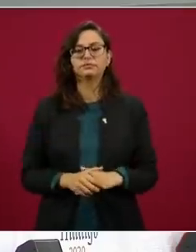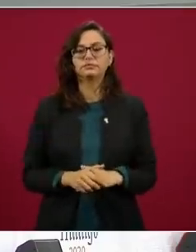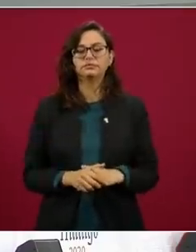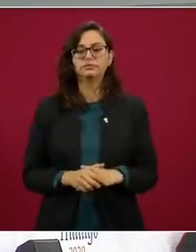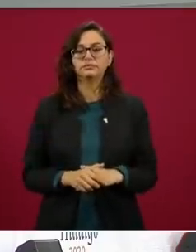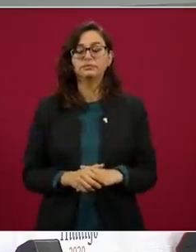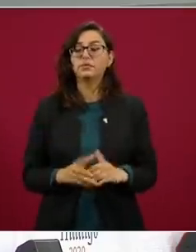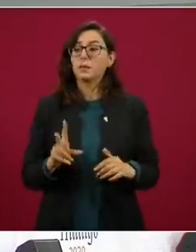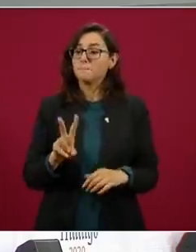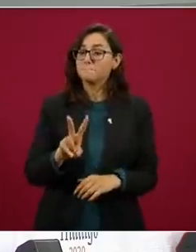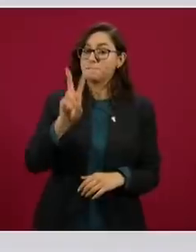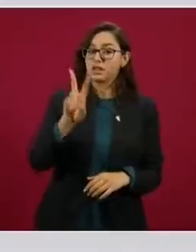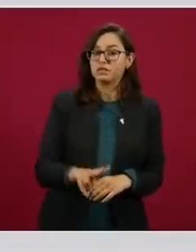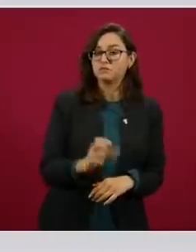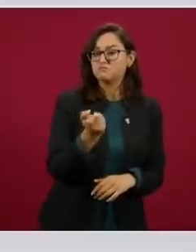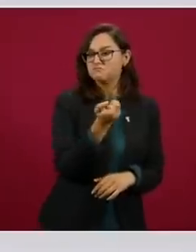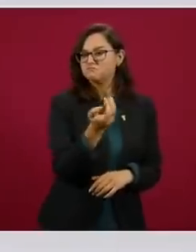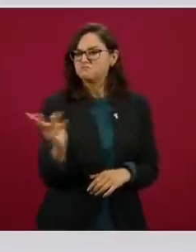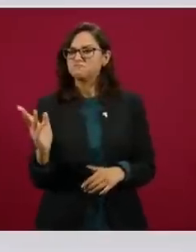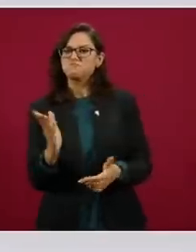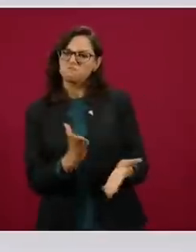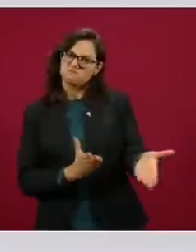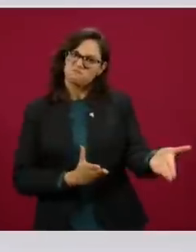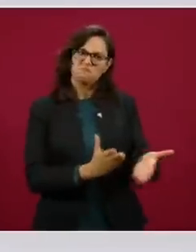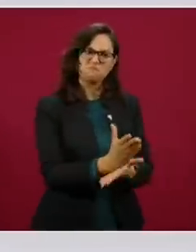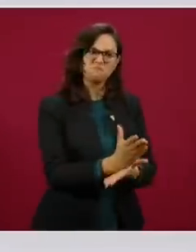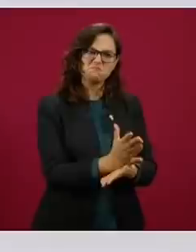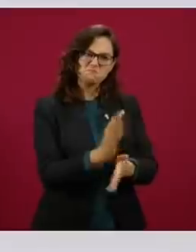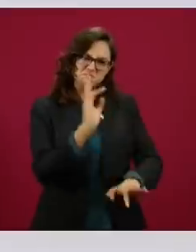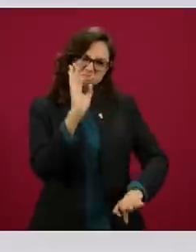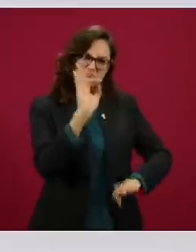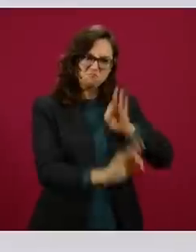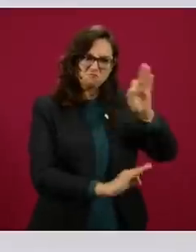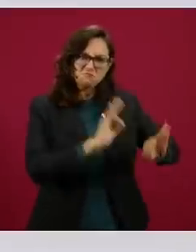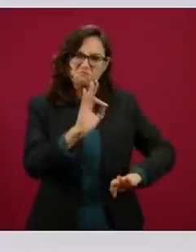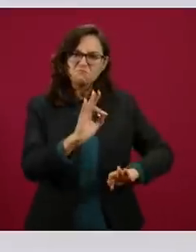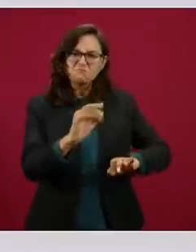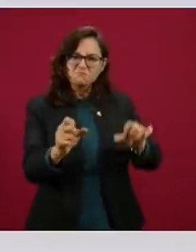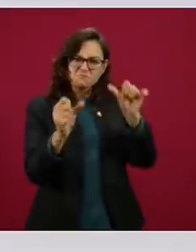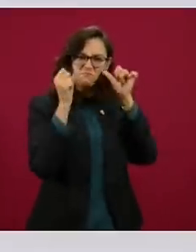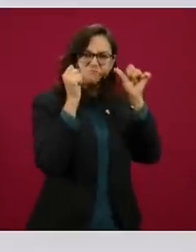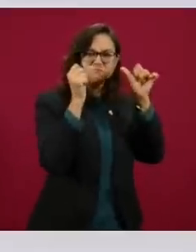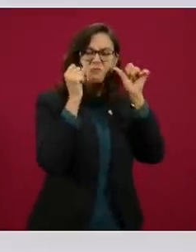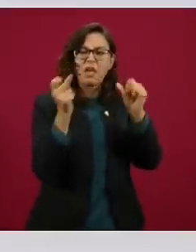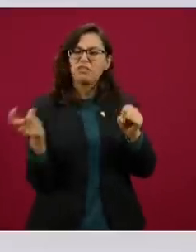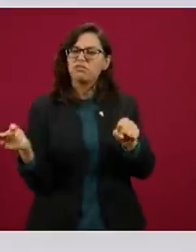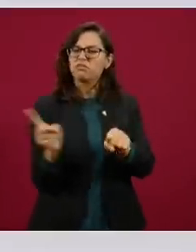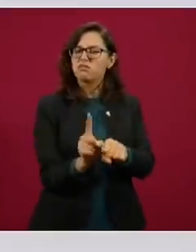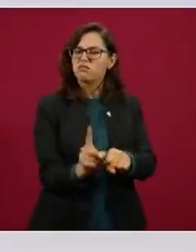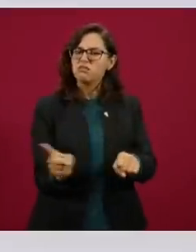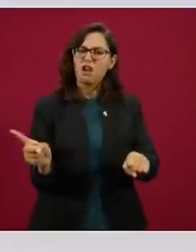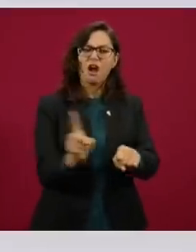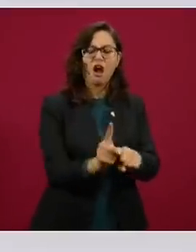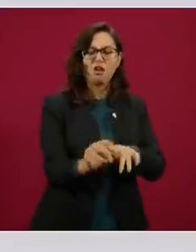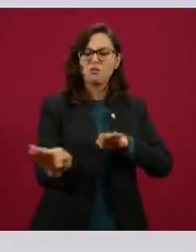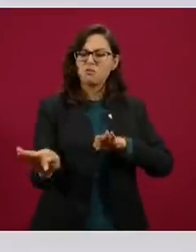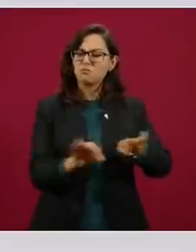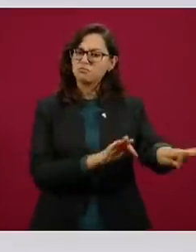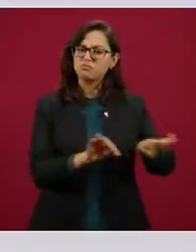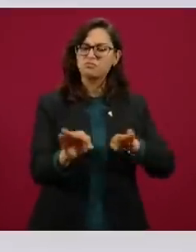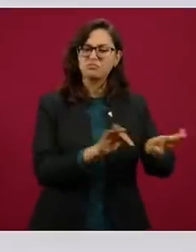intervención su trabajo en la atención diaria a pacientes que sufren las